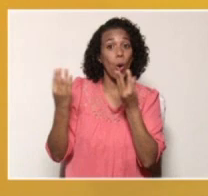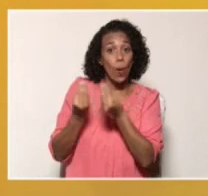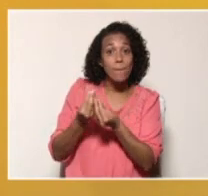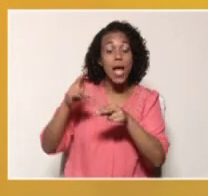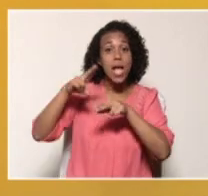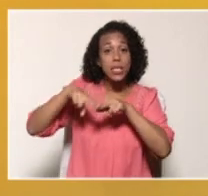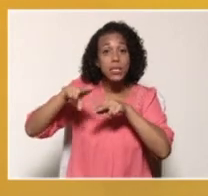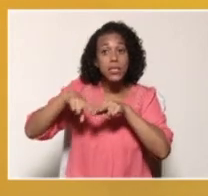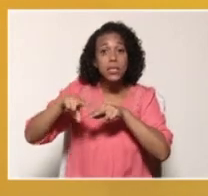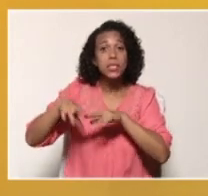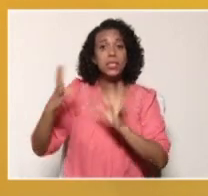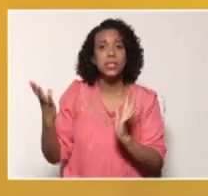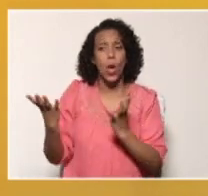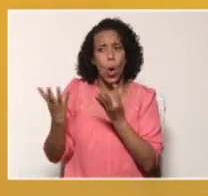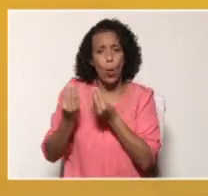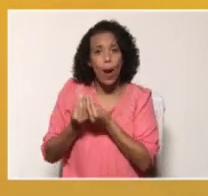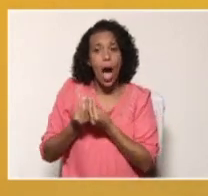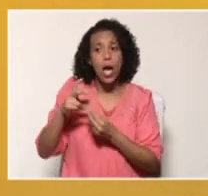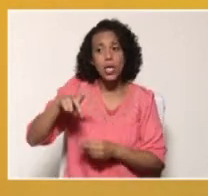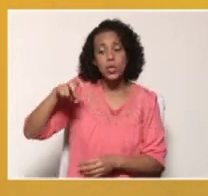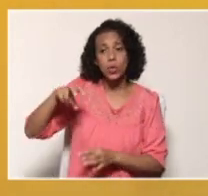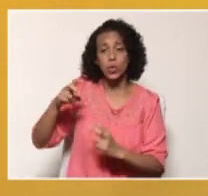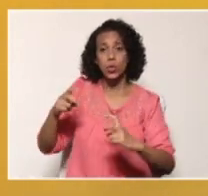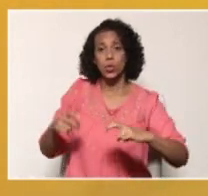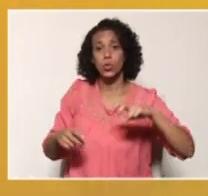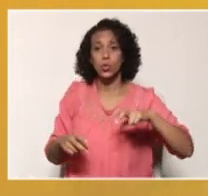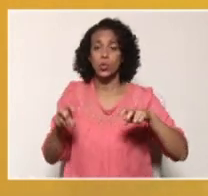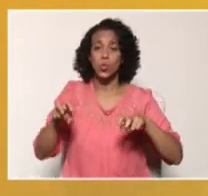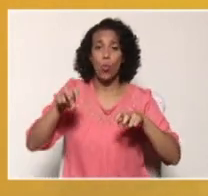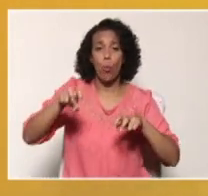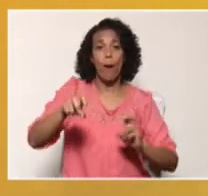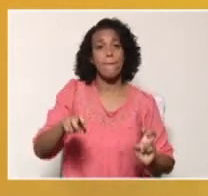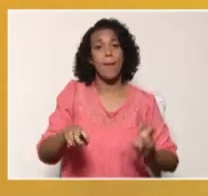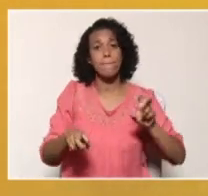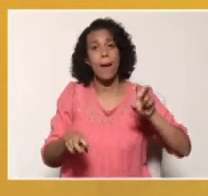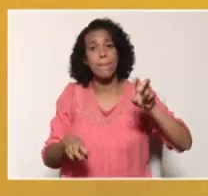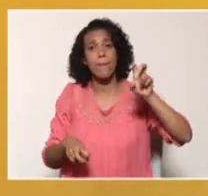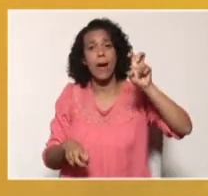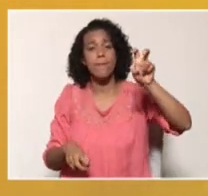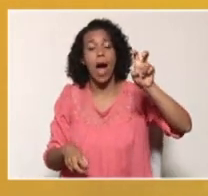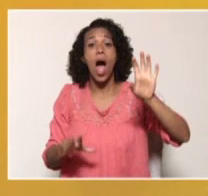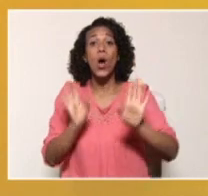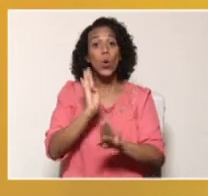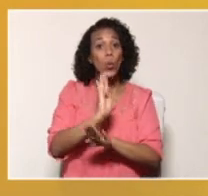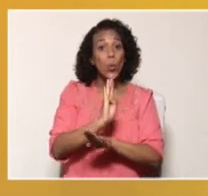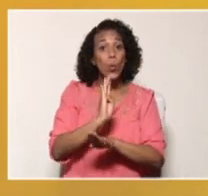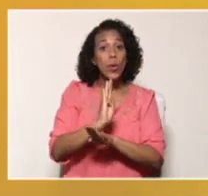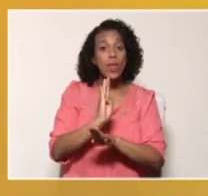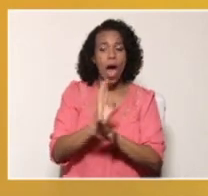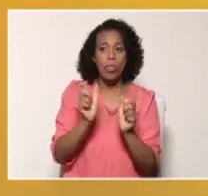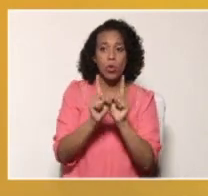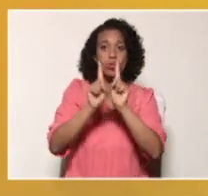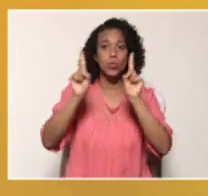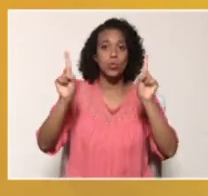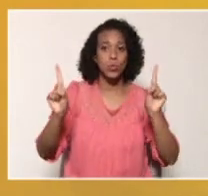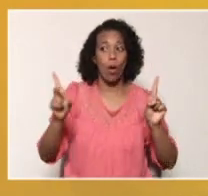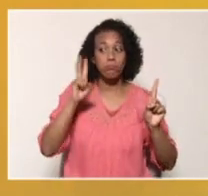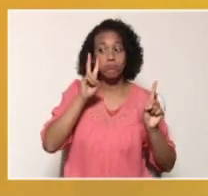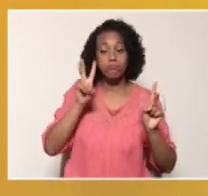a tu hijo o tu hija para que suba la escalera y baje la escalera con mucho cuidado, pero sin dejar